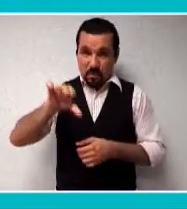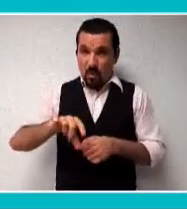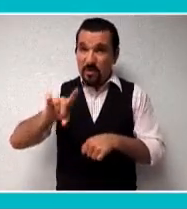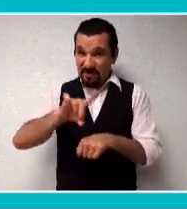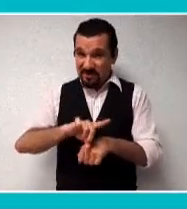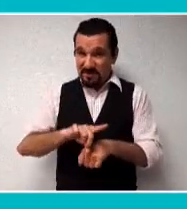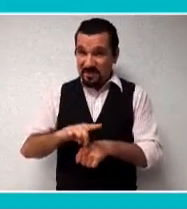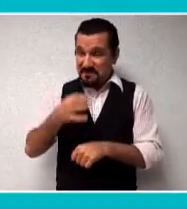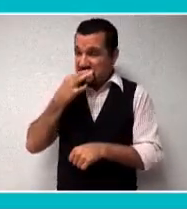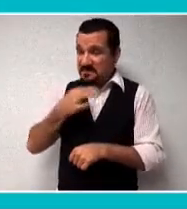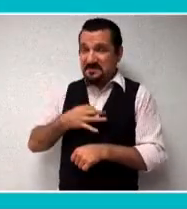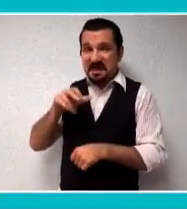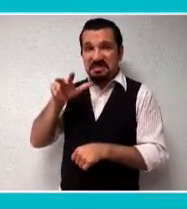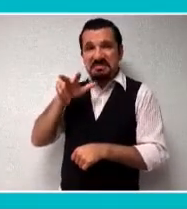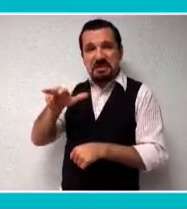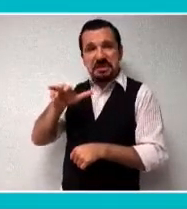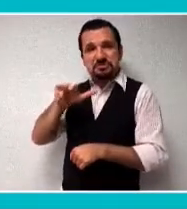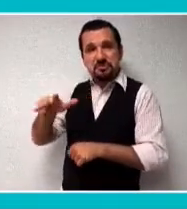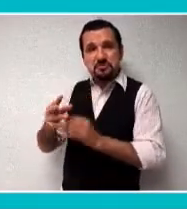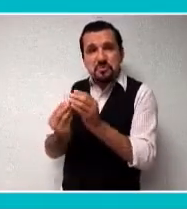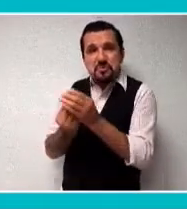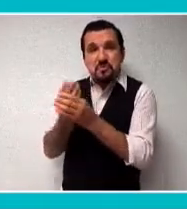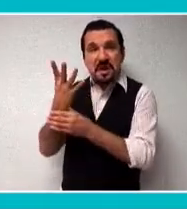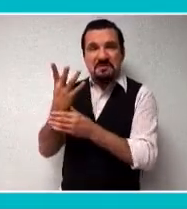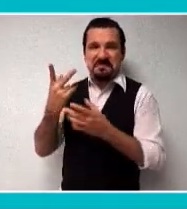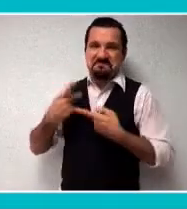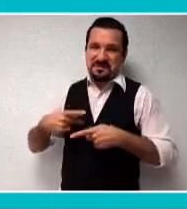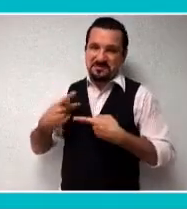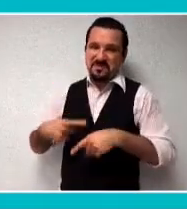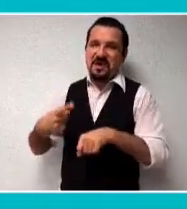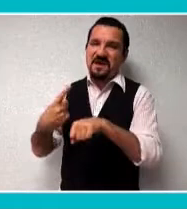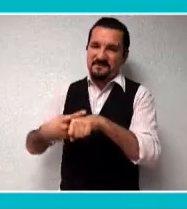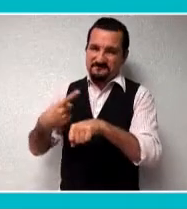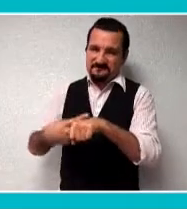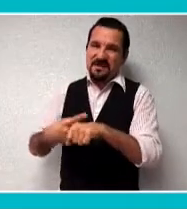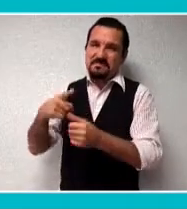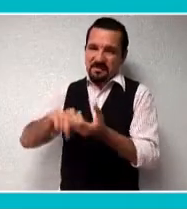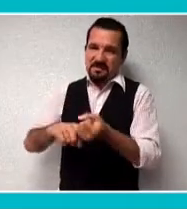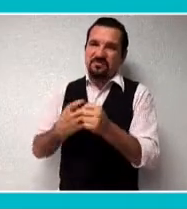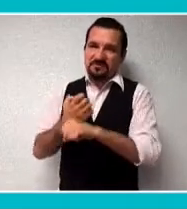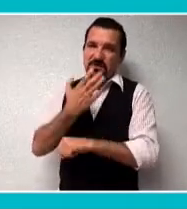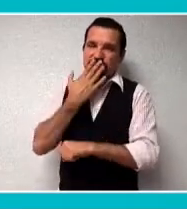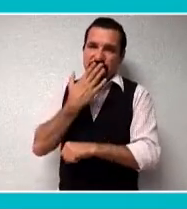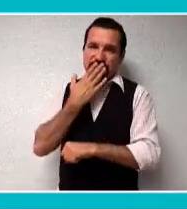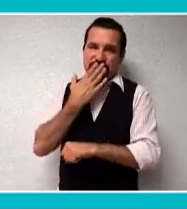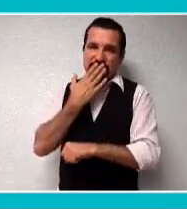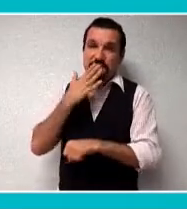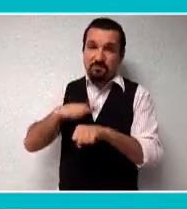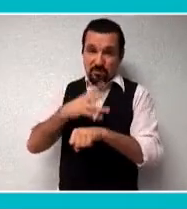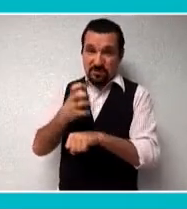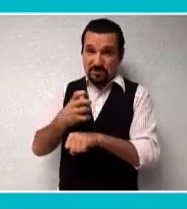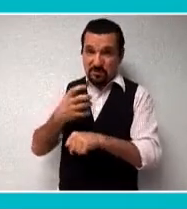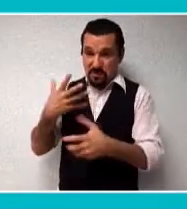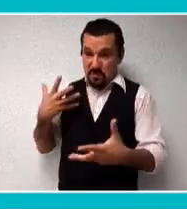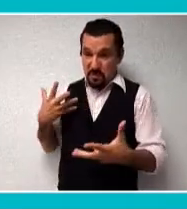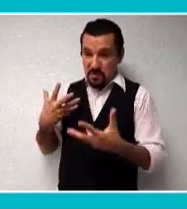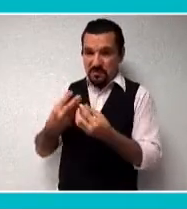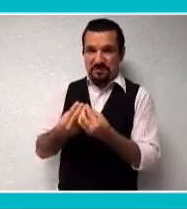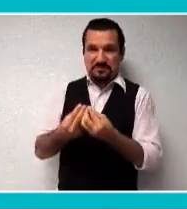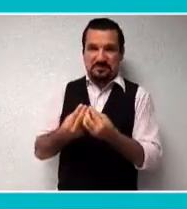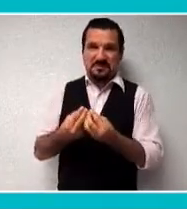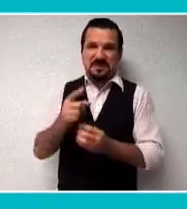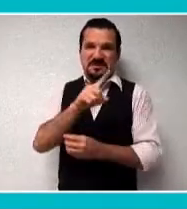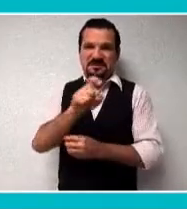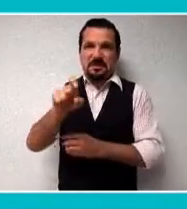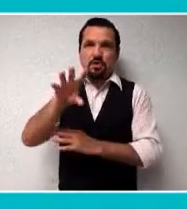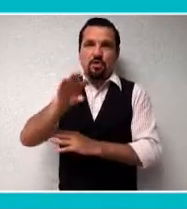confirmaron 18 casos nuevos de kobe 19 en sonora por lo que al momento se acumulan